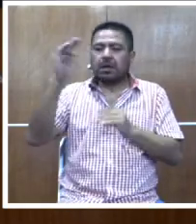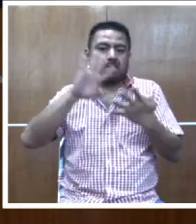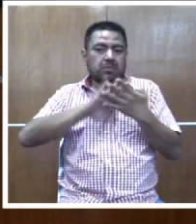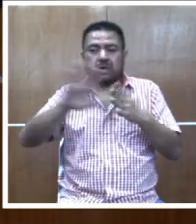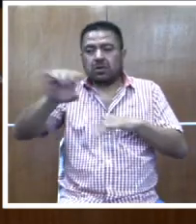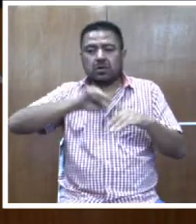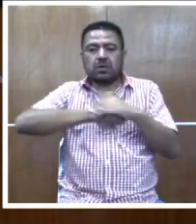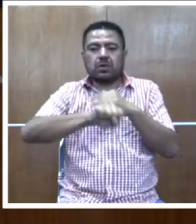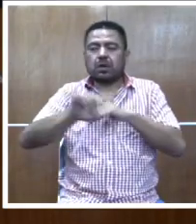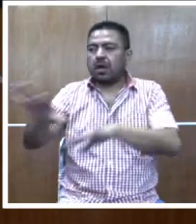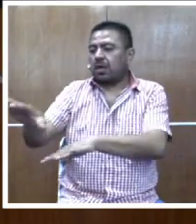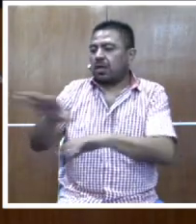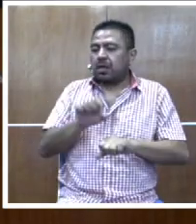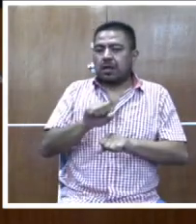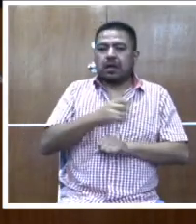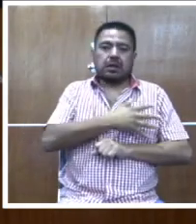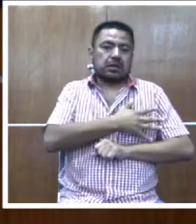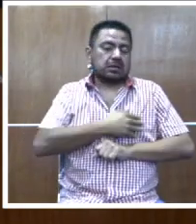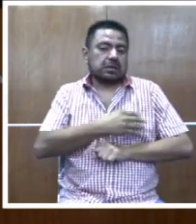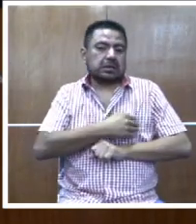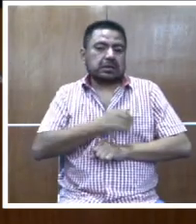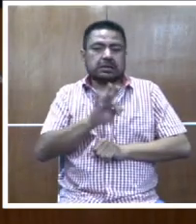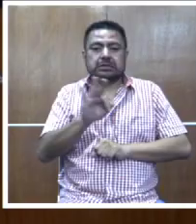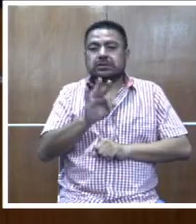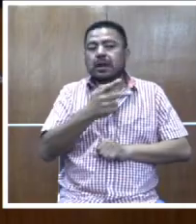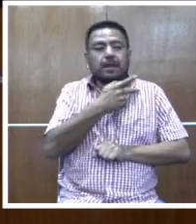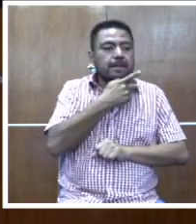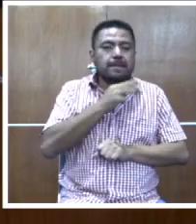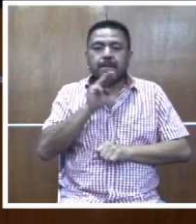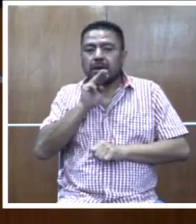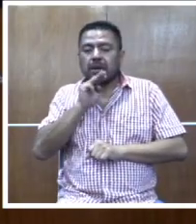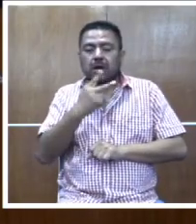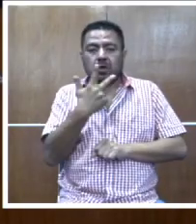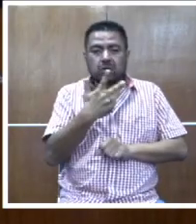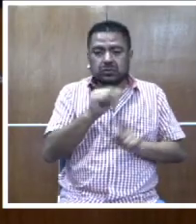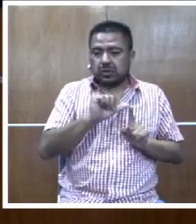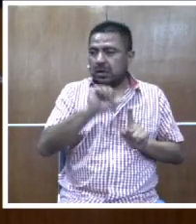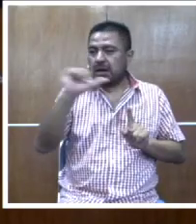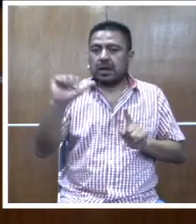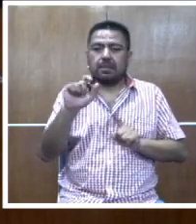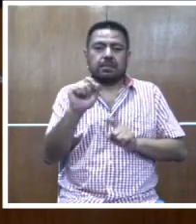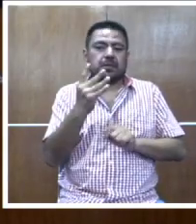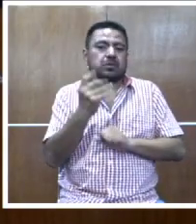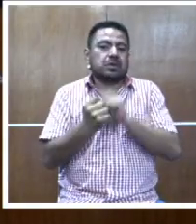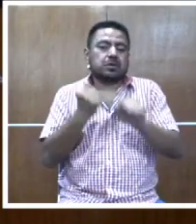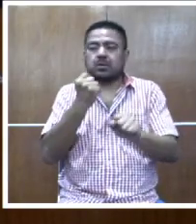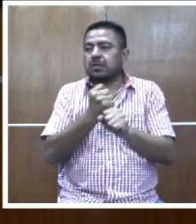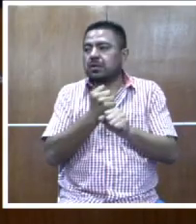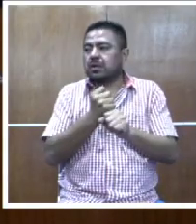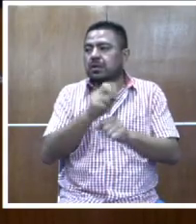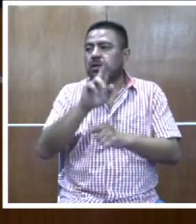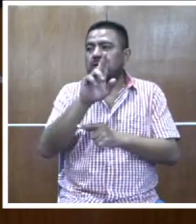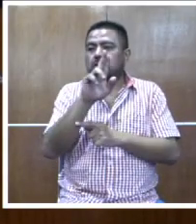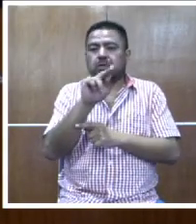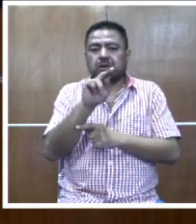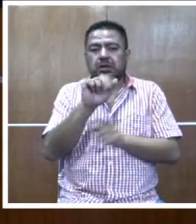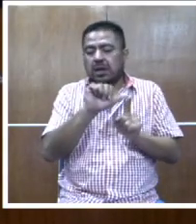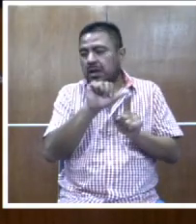menores por alguno de sus progenitores de 8 a 24 años y de 80